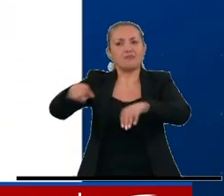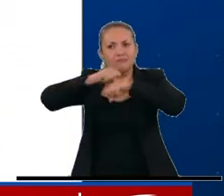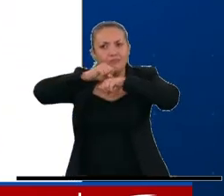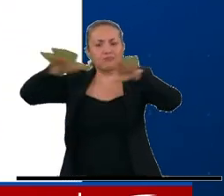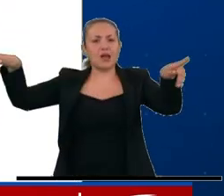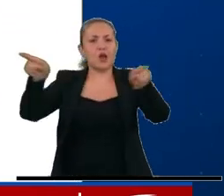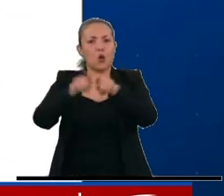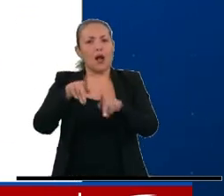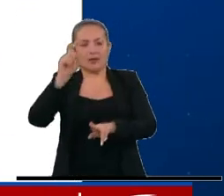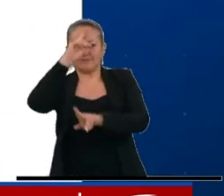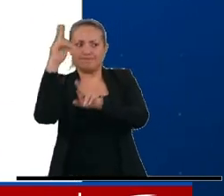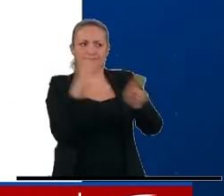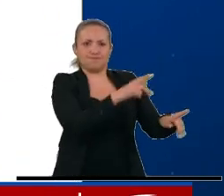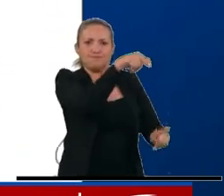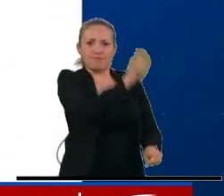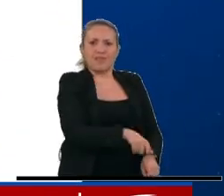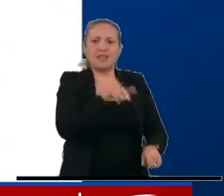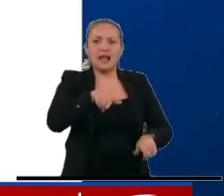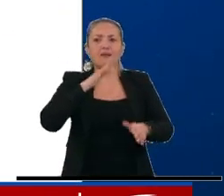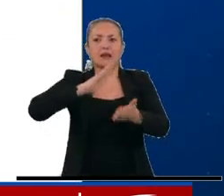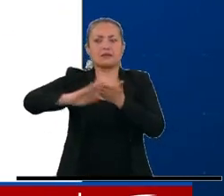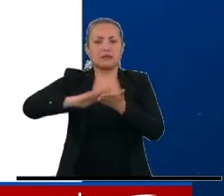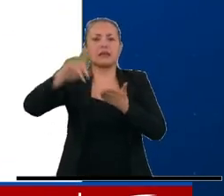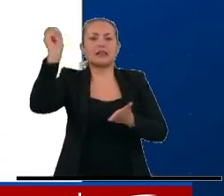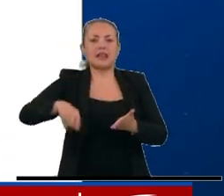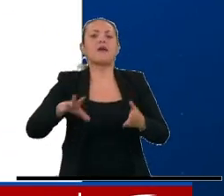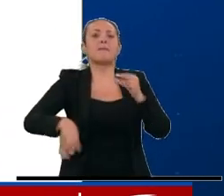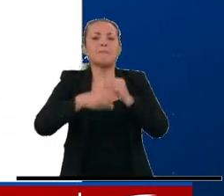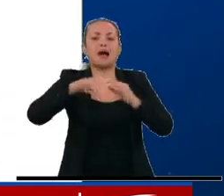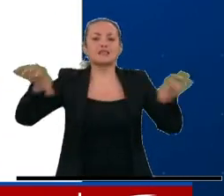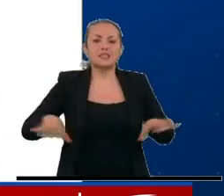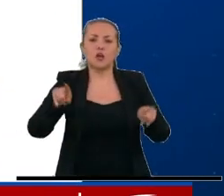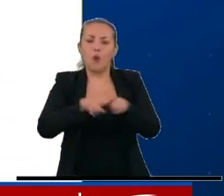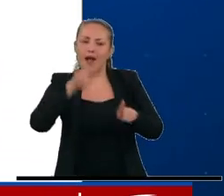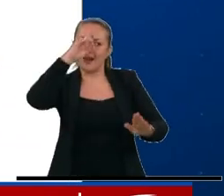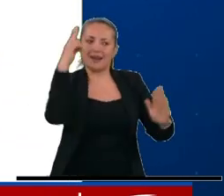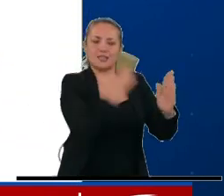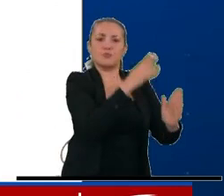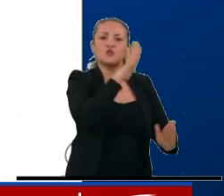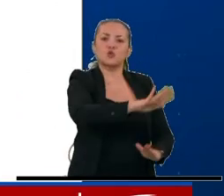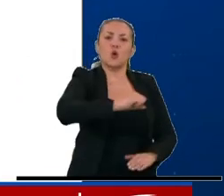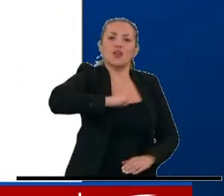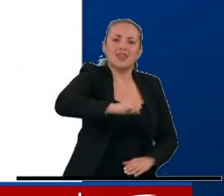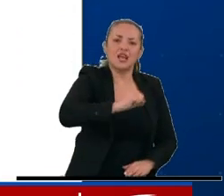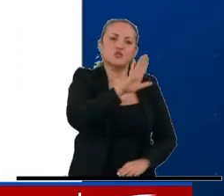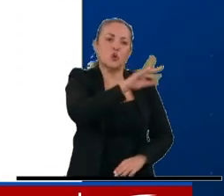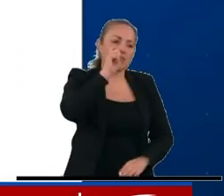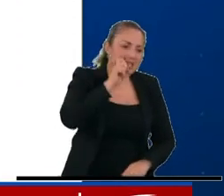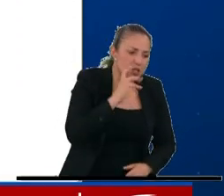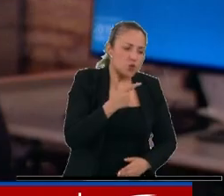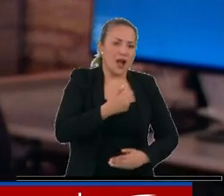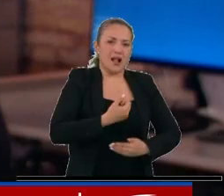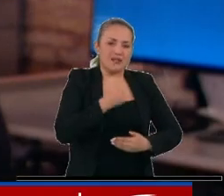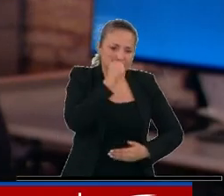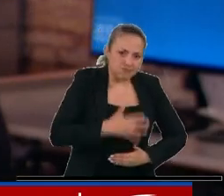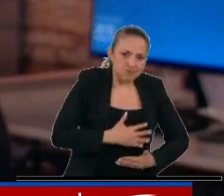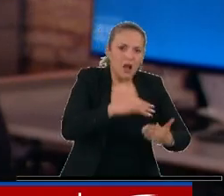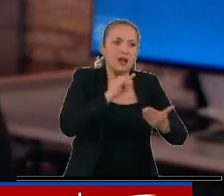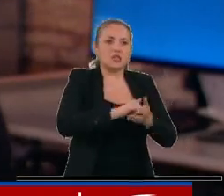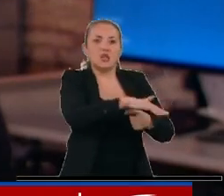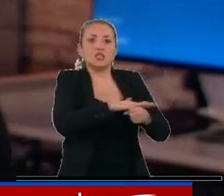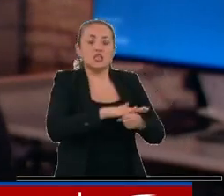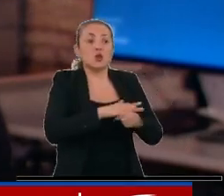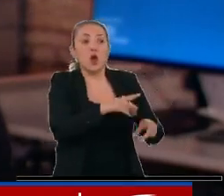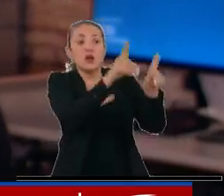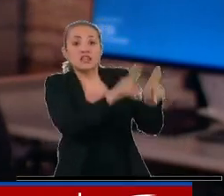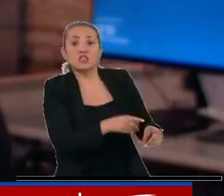de desagravio así como acción de capacitación frente al respeto de los derechos sexuales y reproductivos en los casos donde se trate sobre la posible